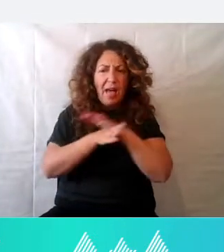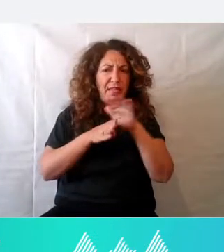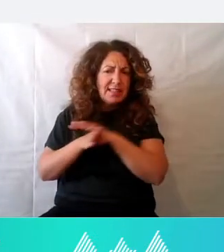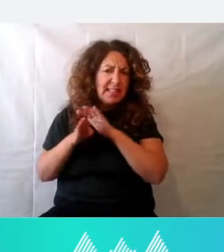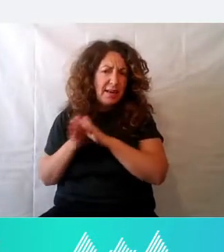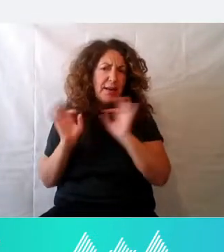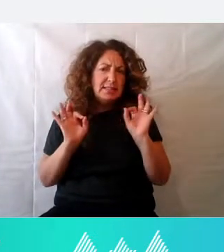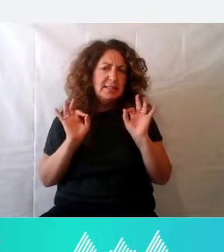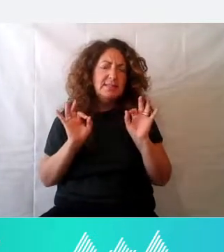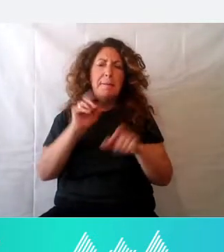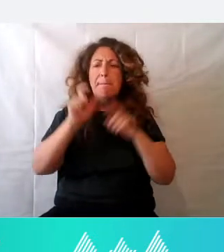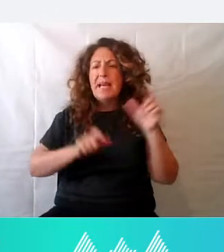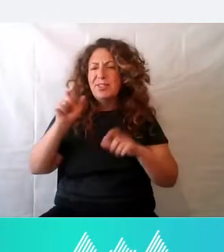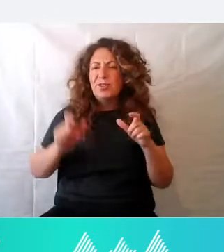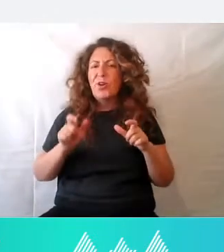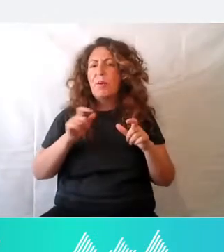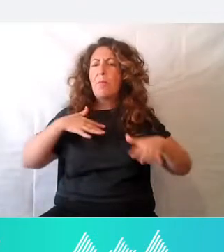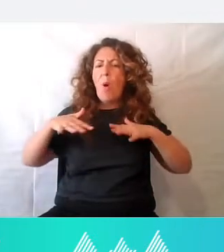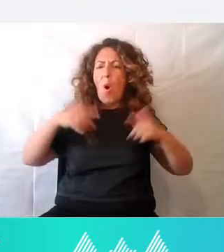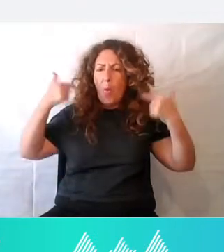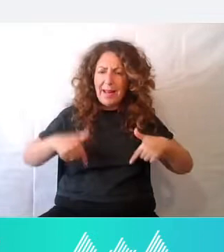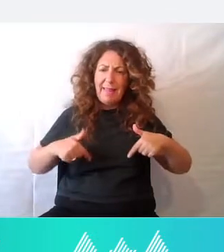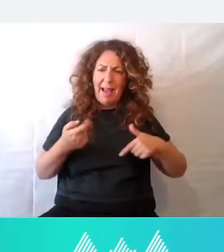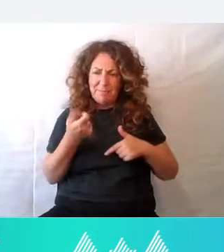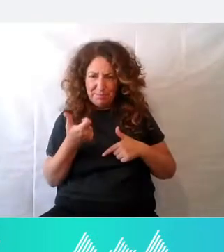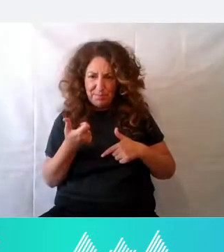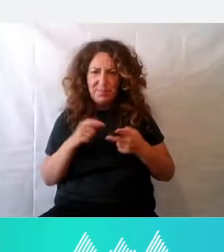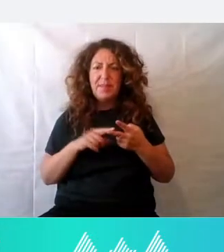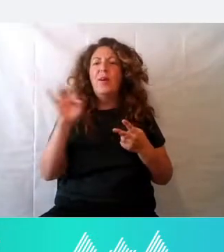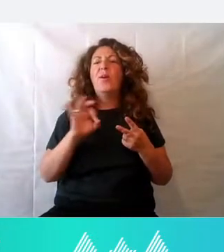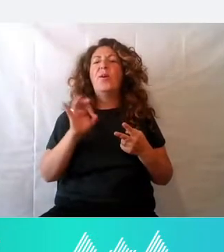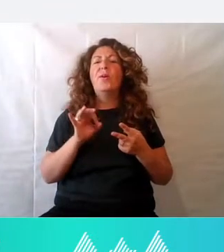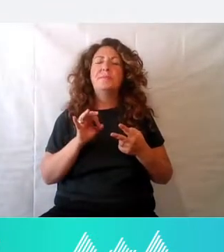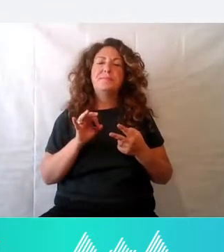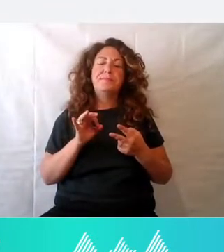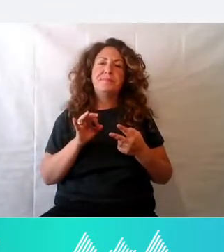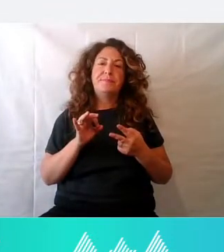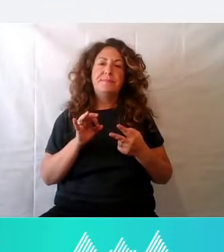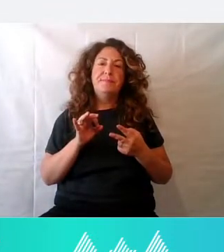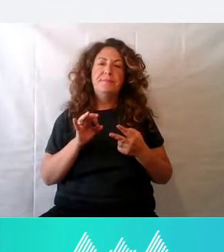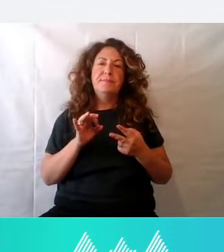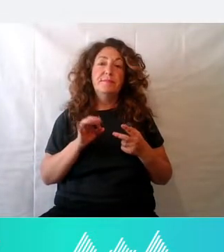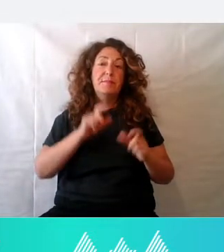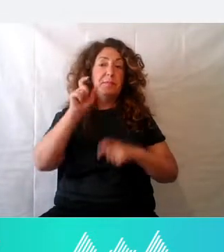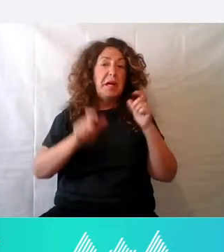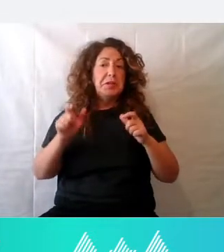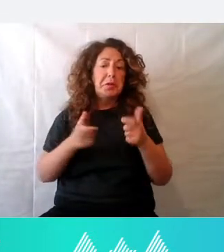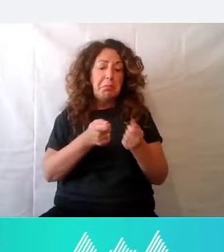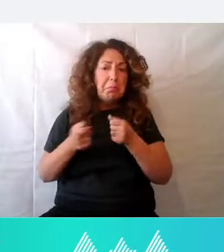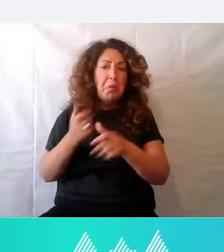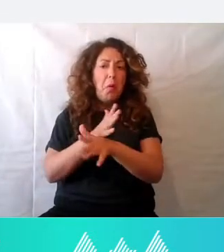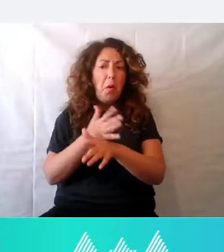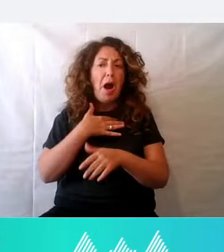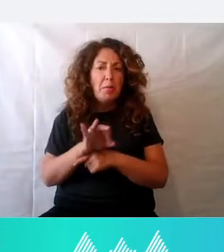movilidad reducida para por ejemplo que las las personas puedan jugar con un lo creamos un